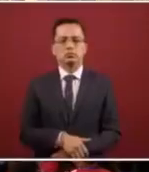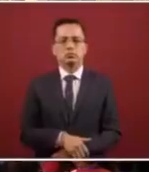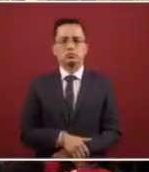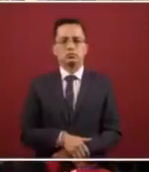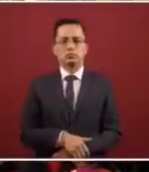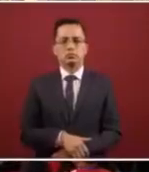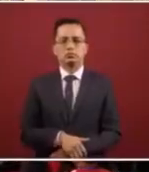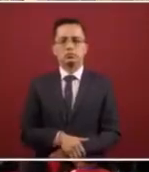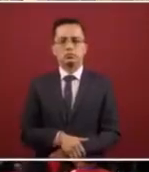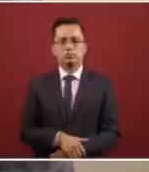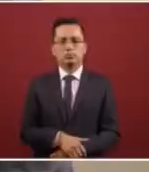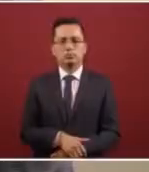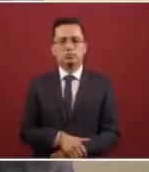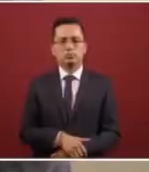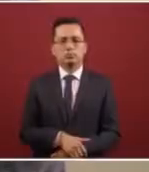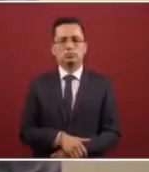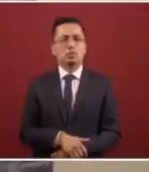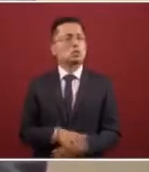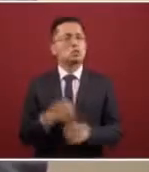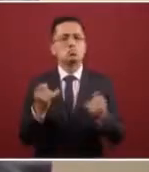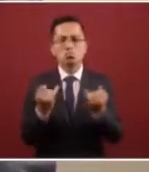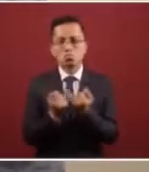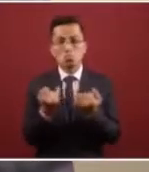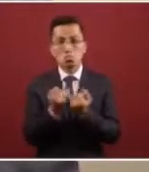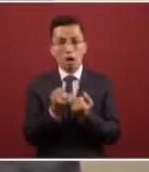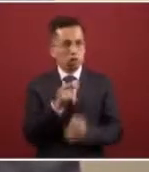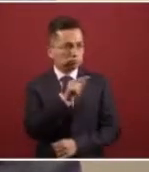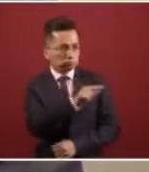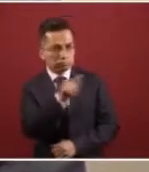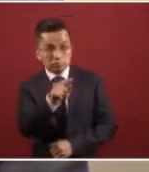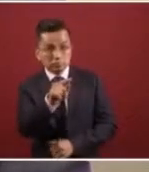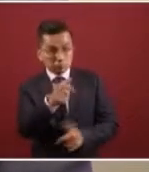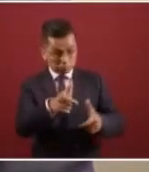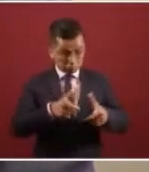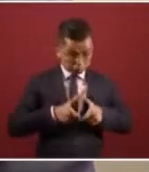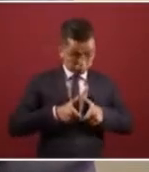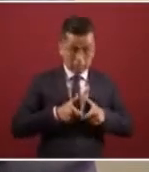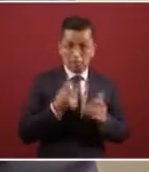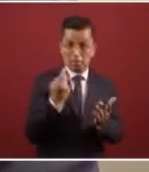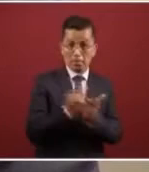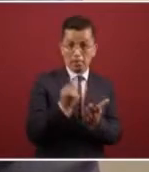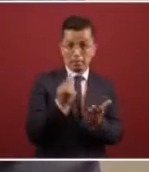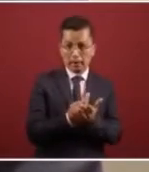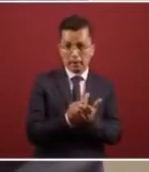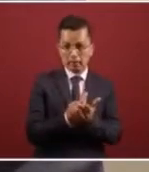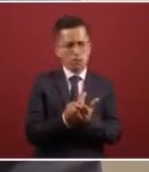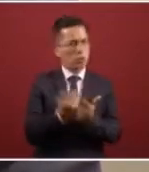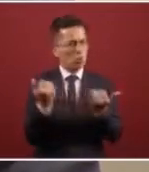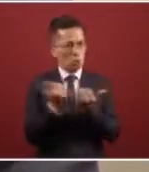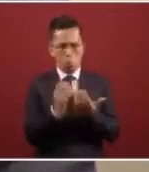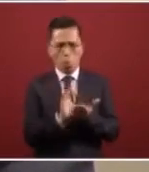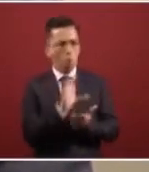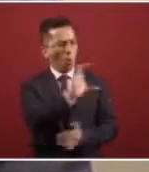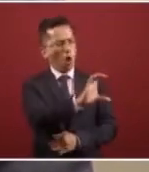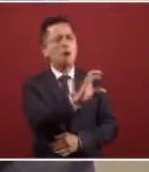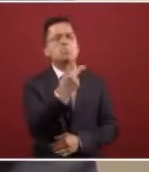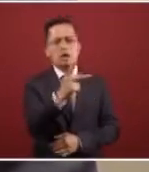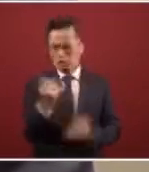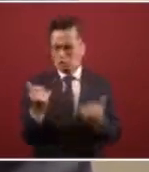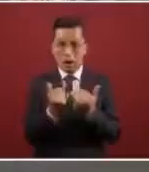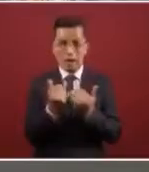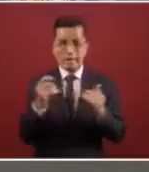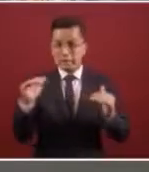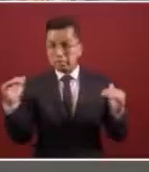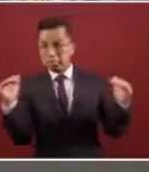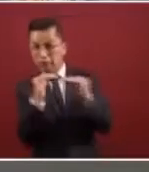Lo mismo para los que obtuvieron medalla de plata. No la misma cantidad, pero el mismo trato.